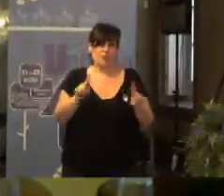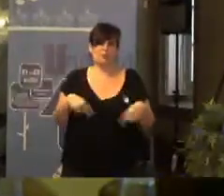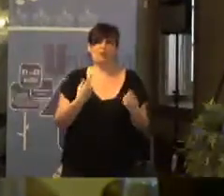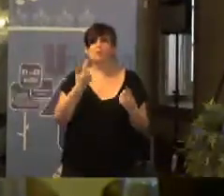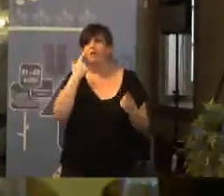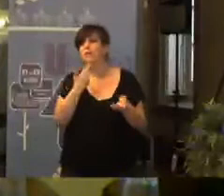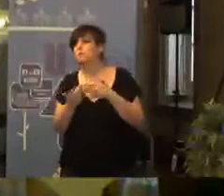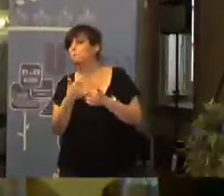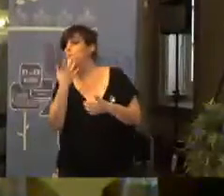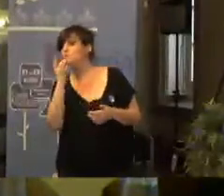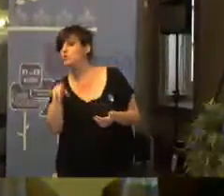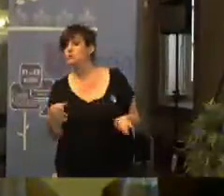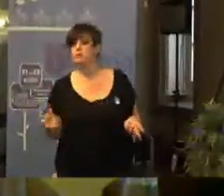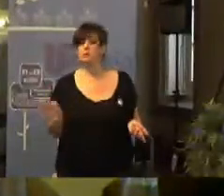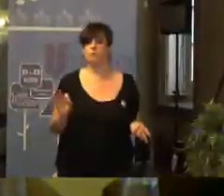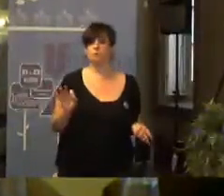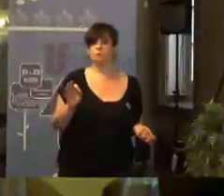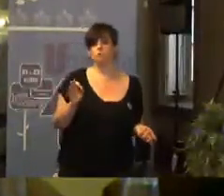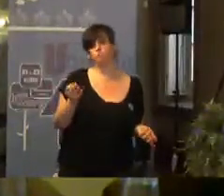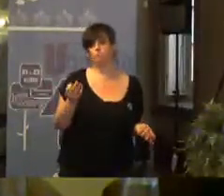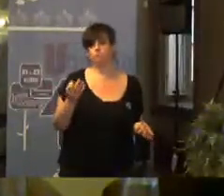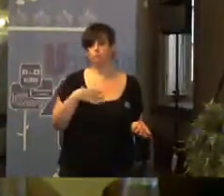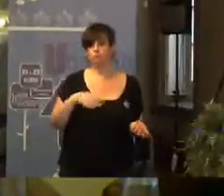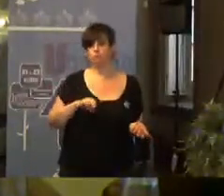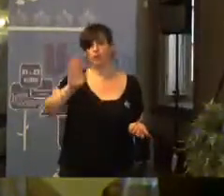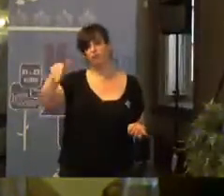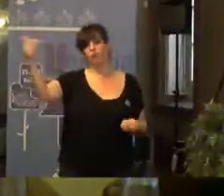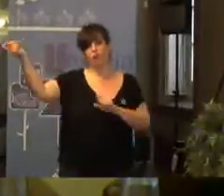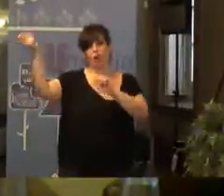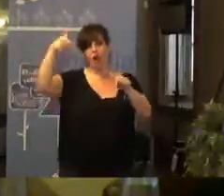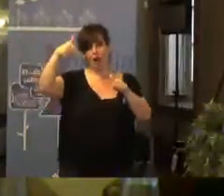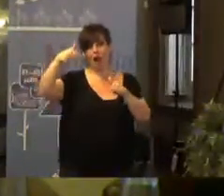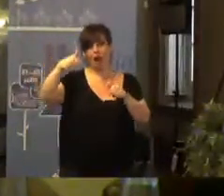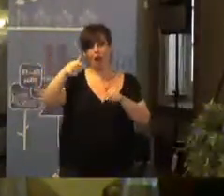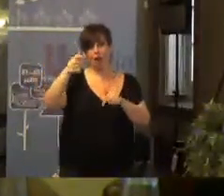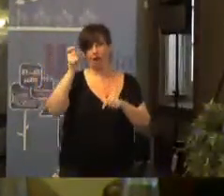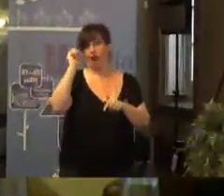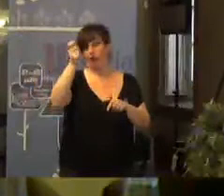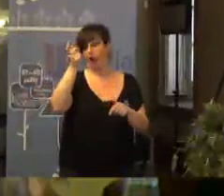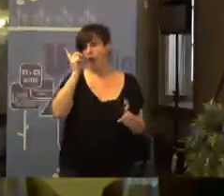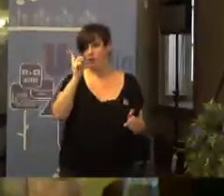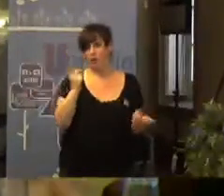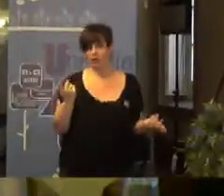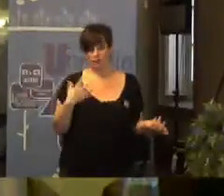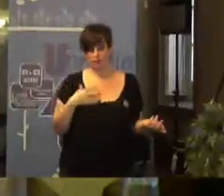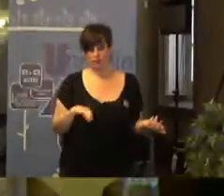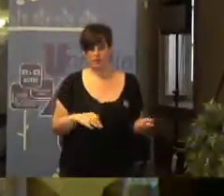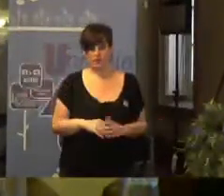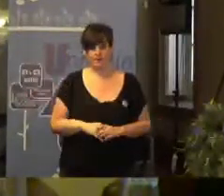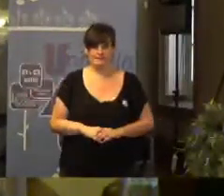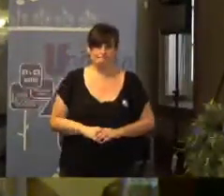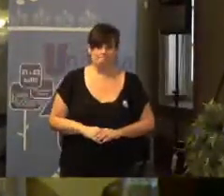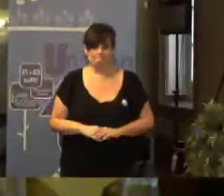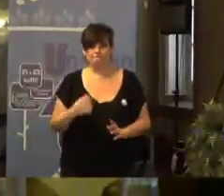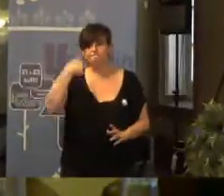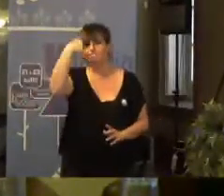dispara é un francotirador que ven de fora, non? Entonces, bueno, eu sei que efectivamente hai